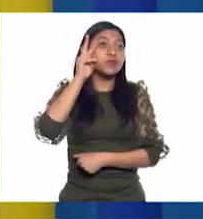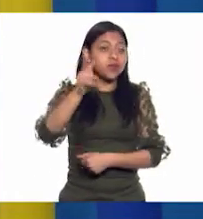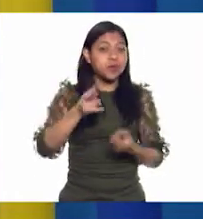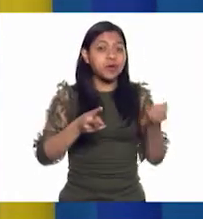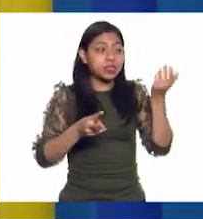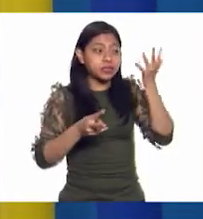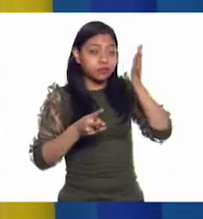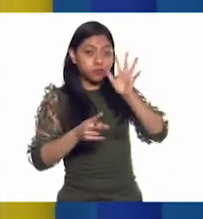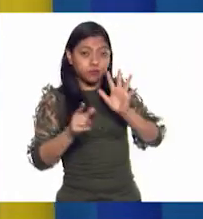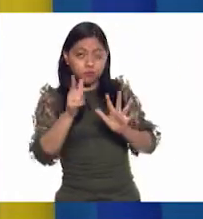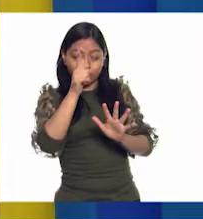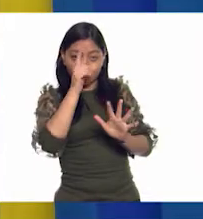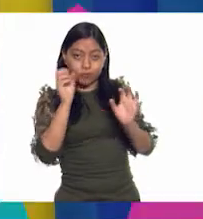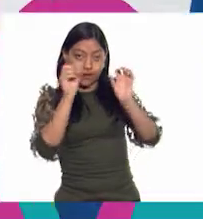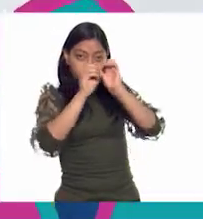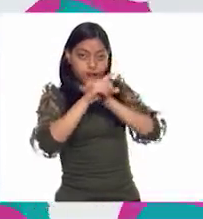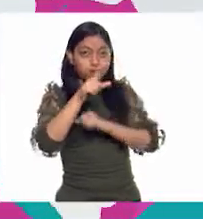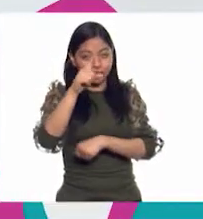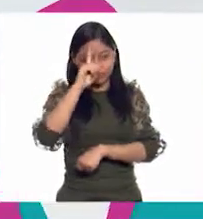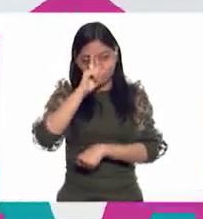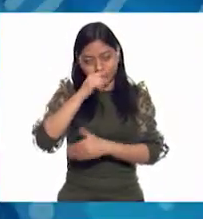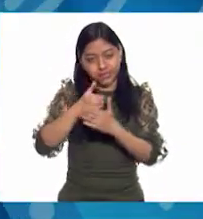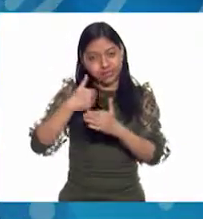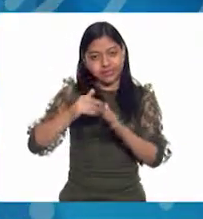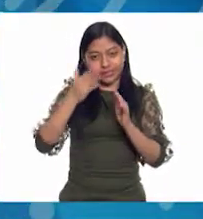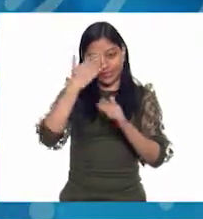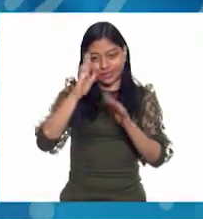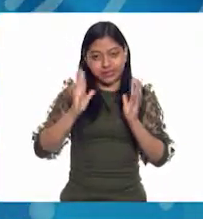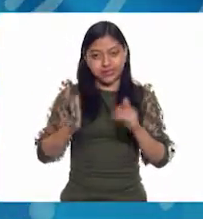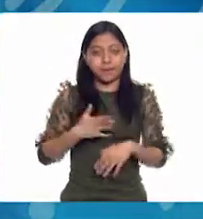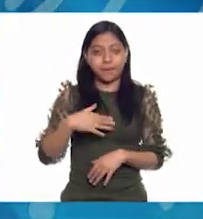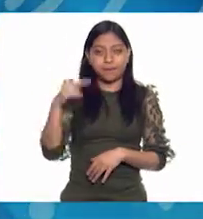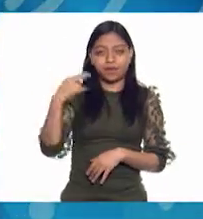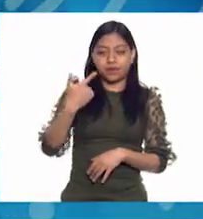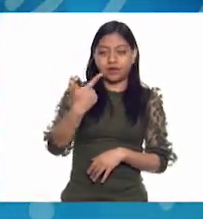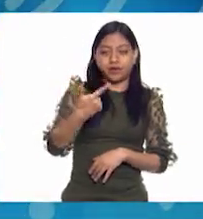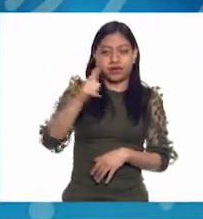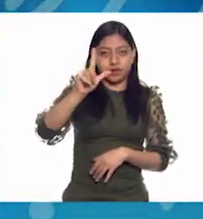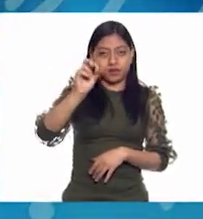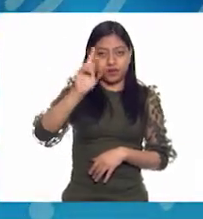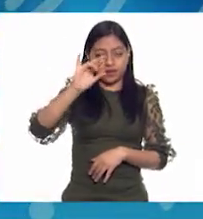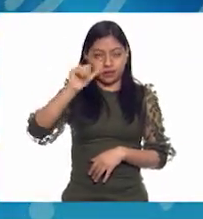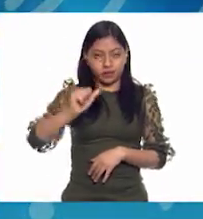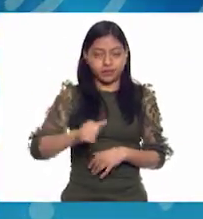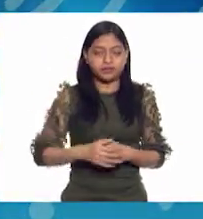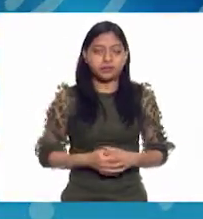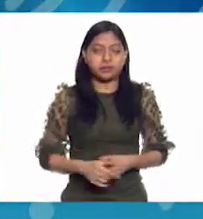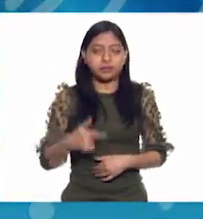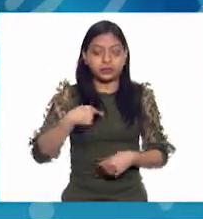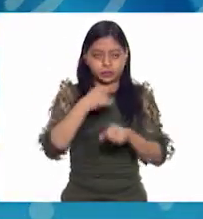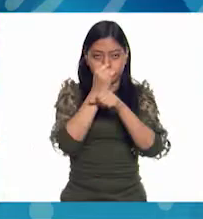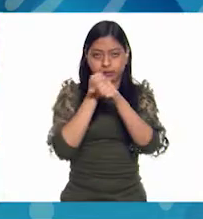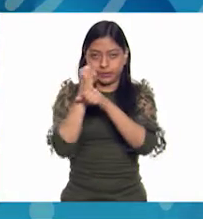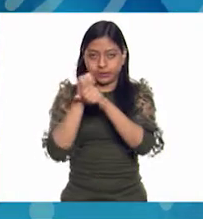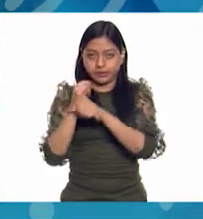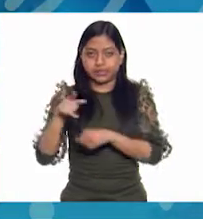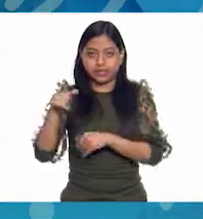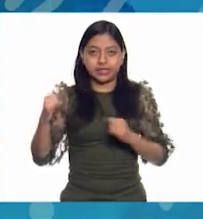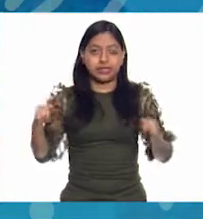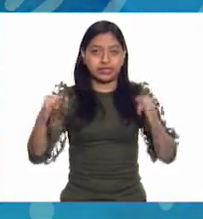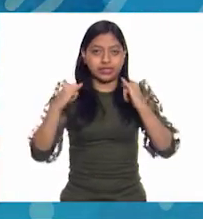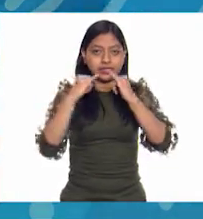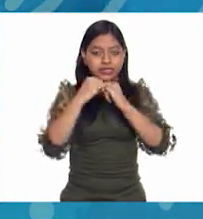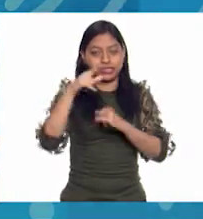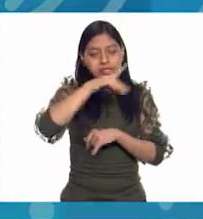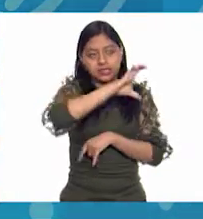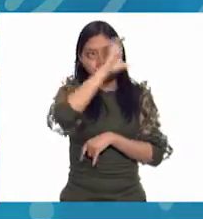eclipses que vayan a suceder. Hola, yo soy Gloria Delgado Inglada y soy investigadora del Instituto de Astronomía